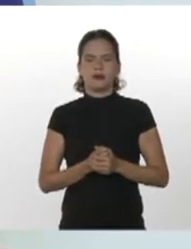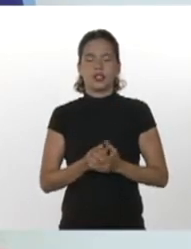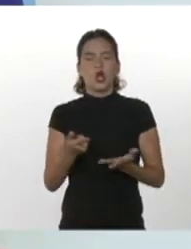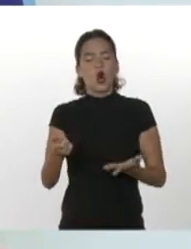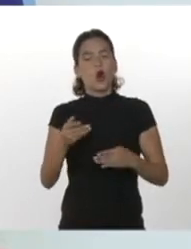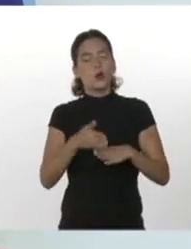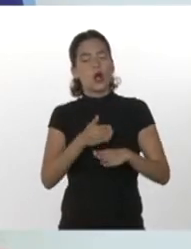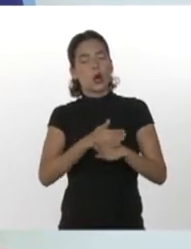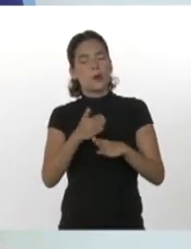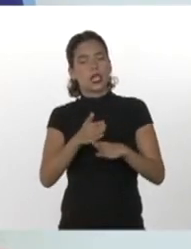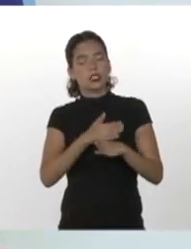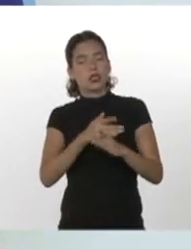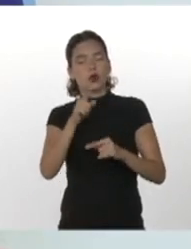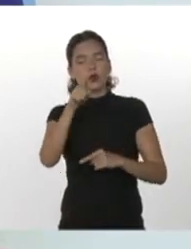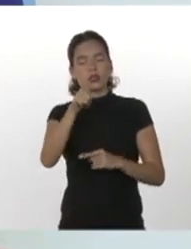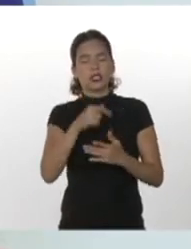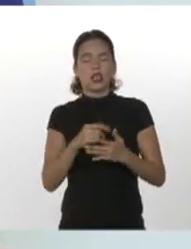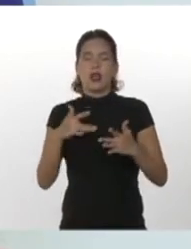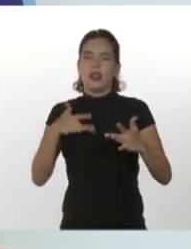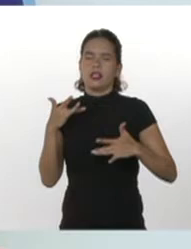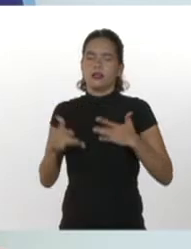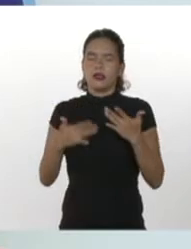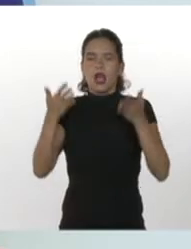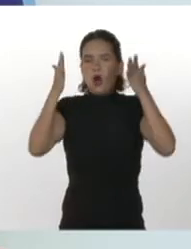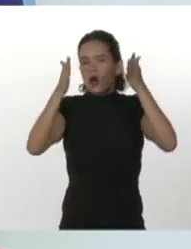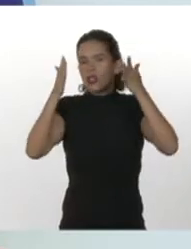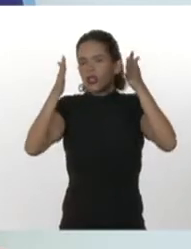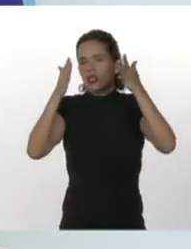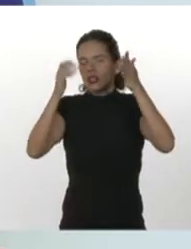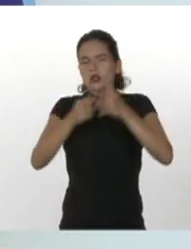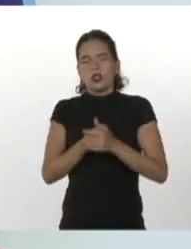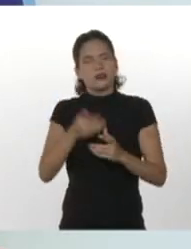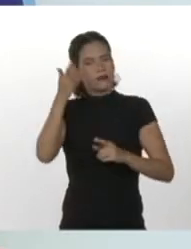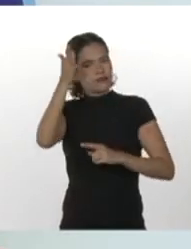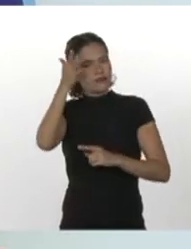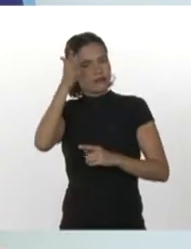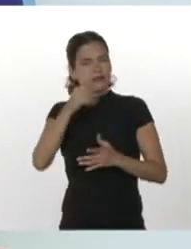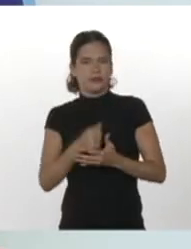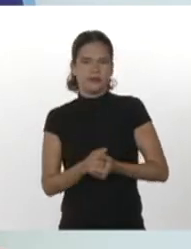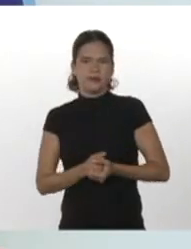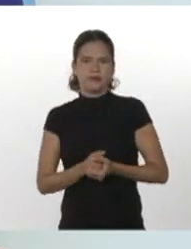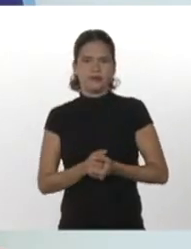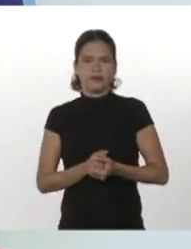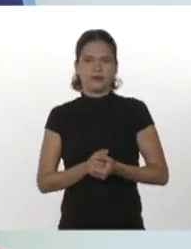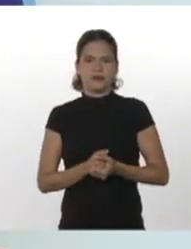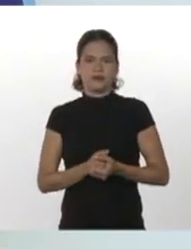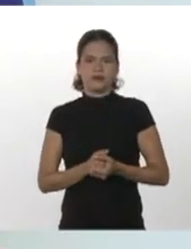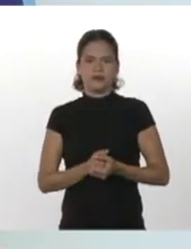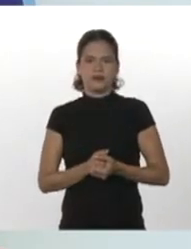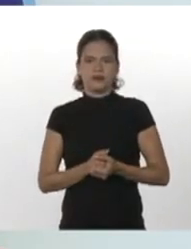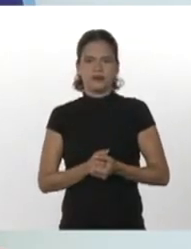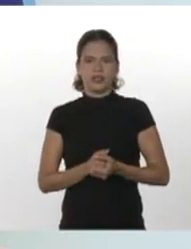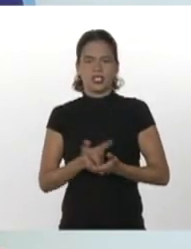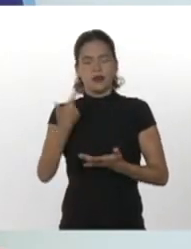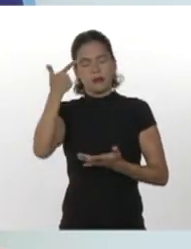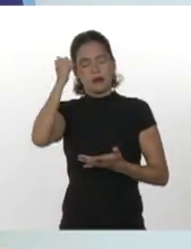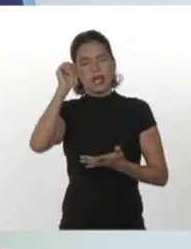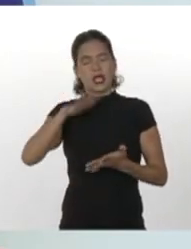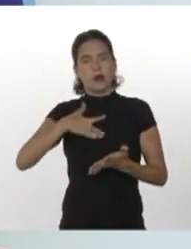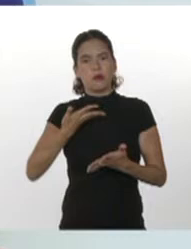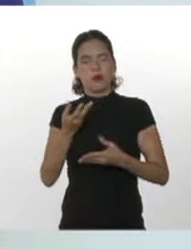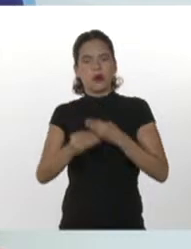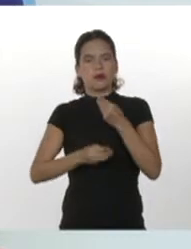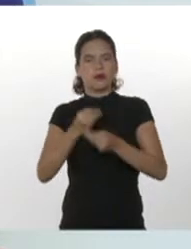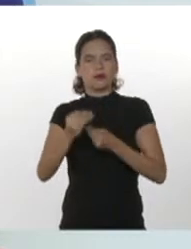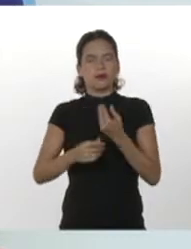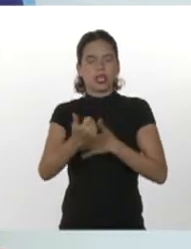Hoy voy a compartir con ustedes actividades, orientaciones, recomendaciones y adaptaciones curriculares para que podamos llevar a